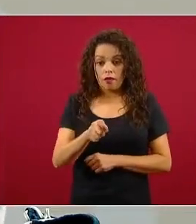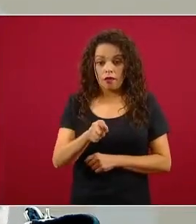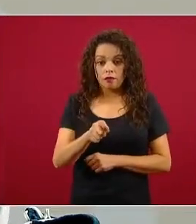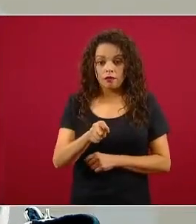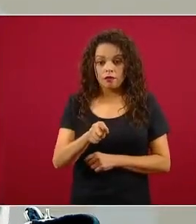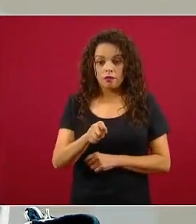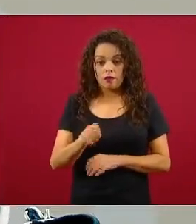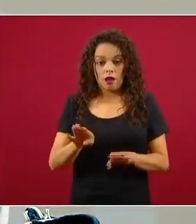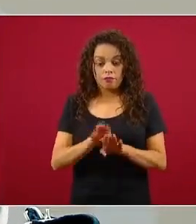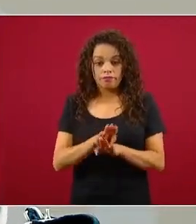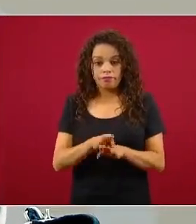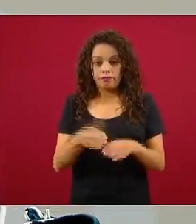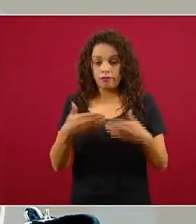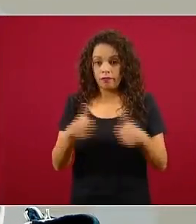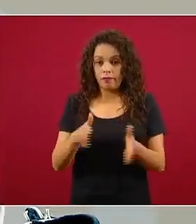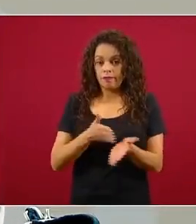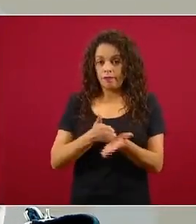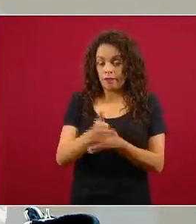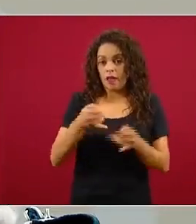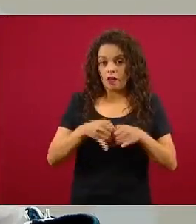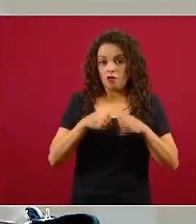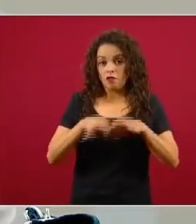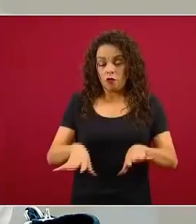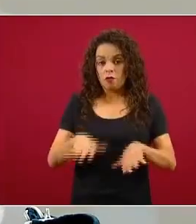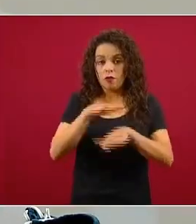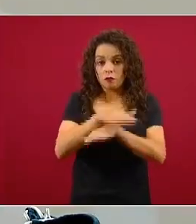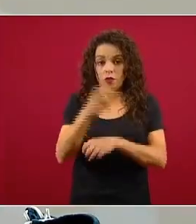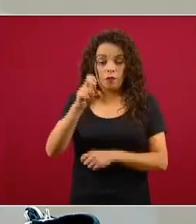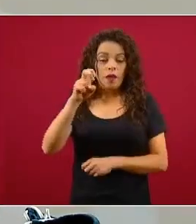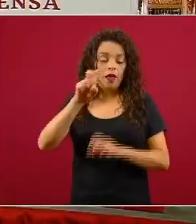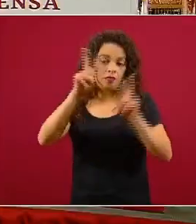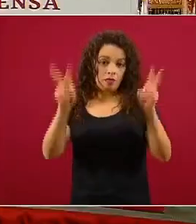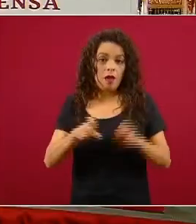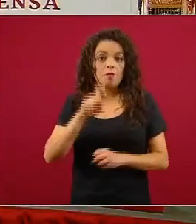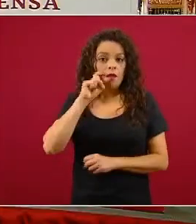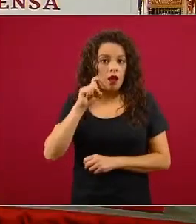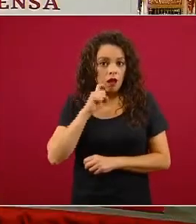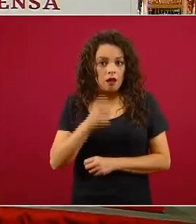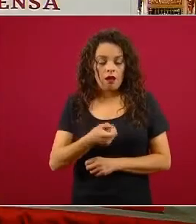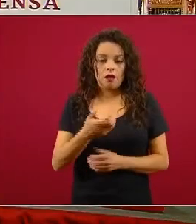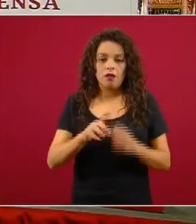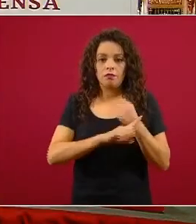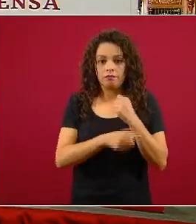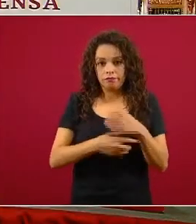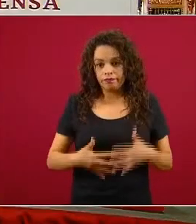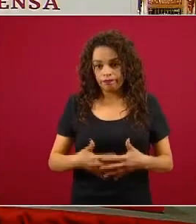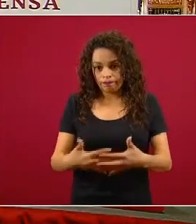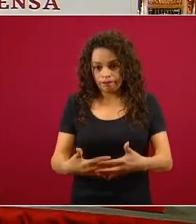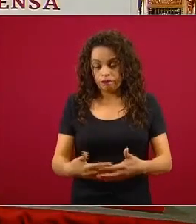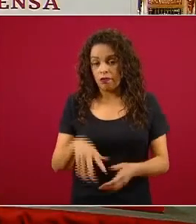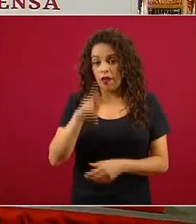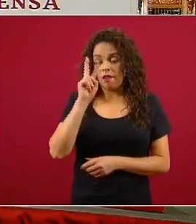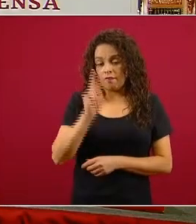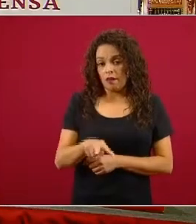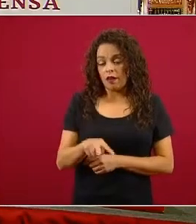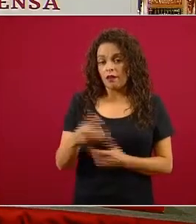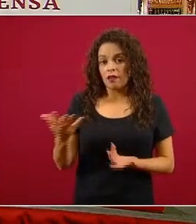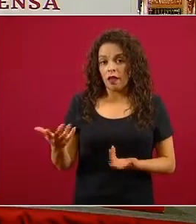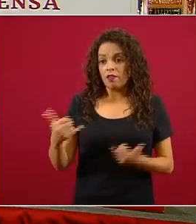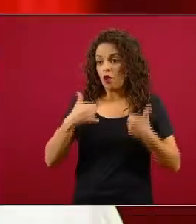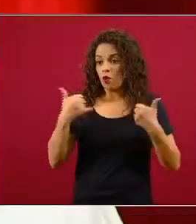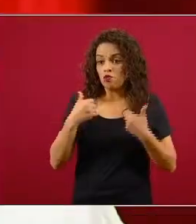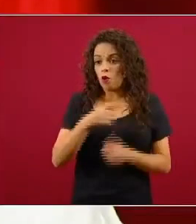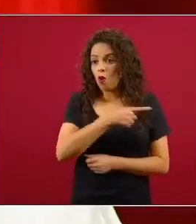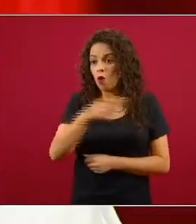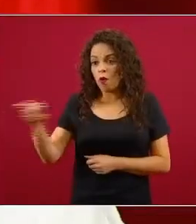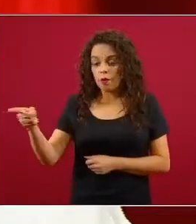información sobre derechos sexuales y reproductivos. Acompañamos desde luego el sentir tan justo de las y los jóvenes de la